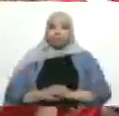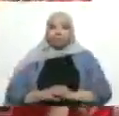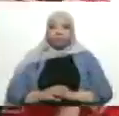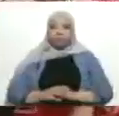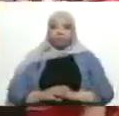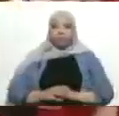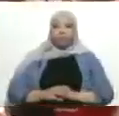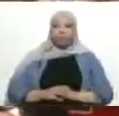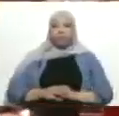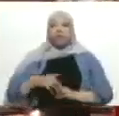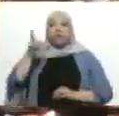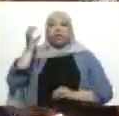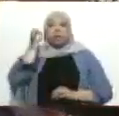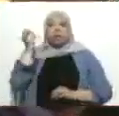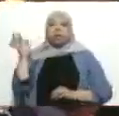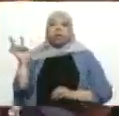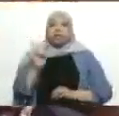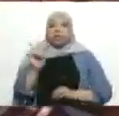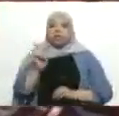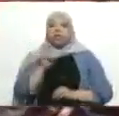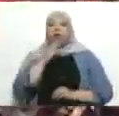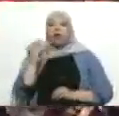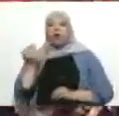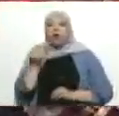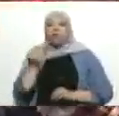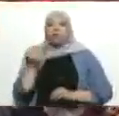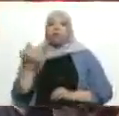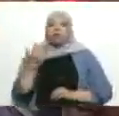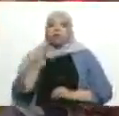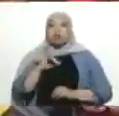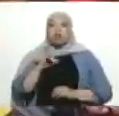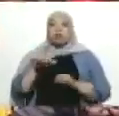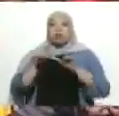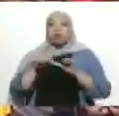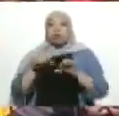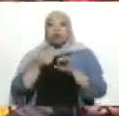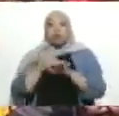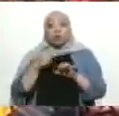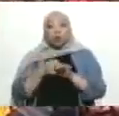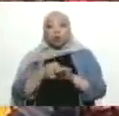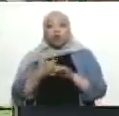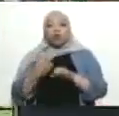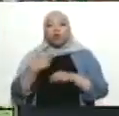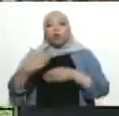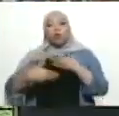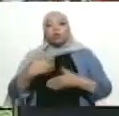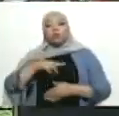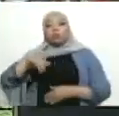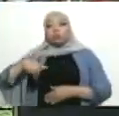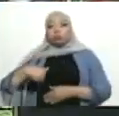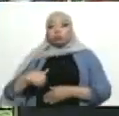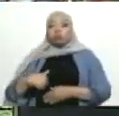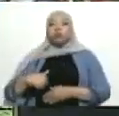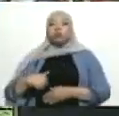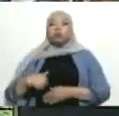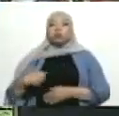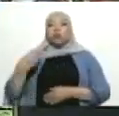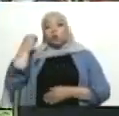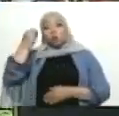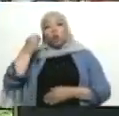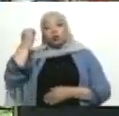de la mujer venezolana, del joven venezolano que sin dudarlo puso su pecho, colocó su